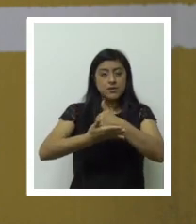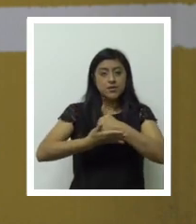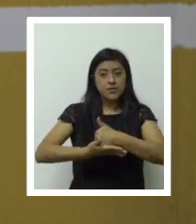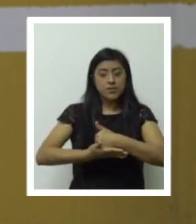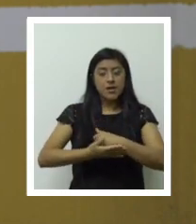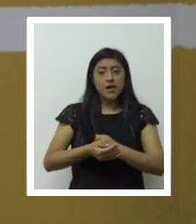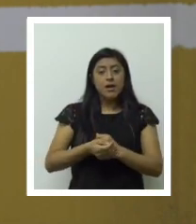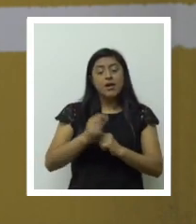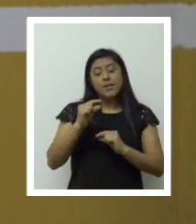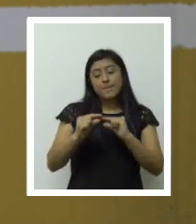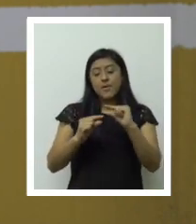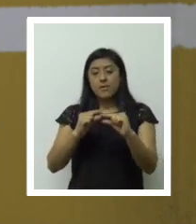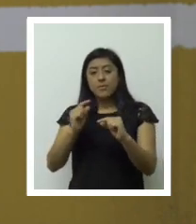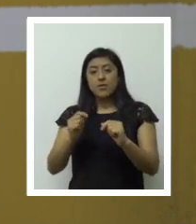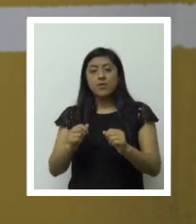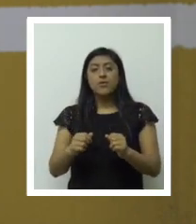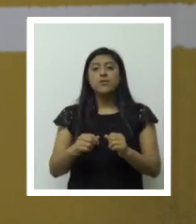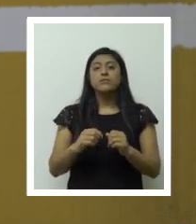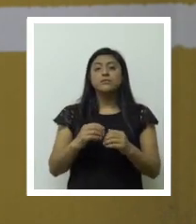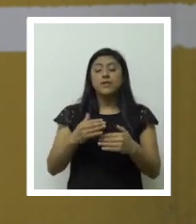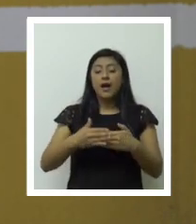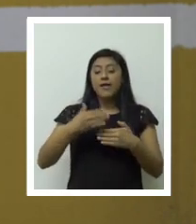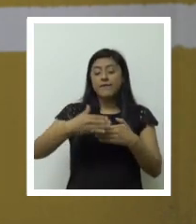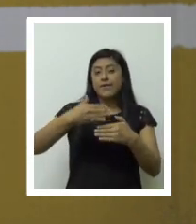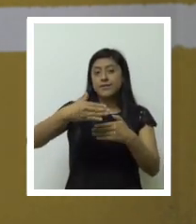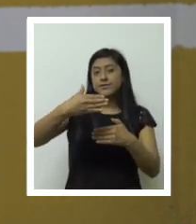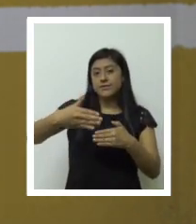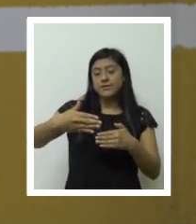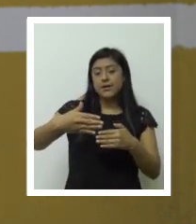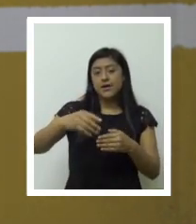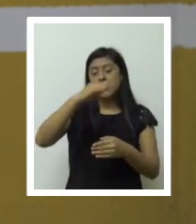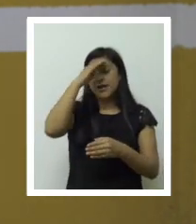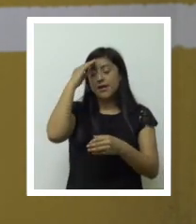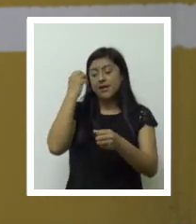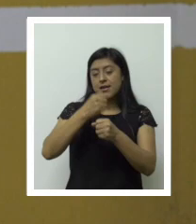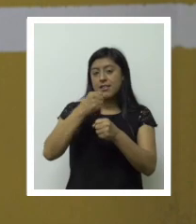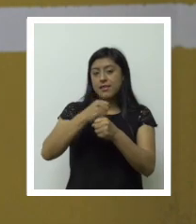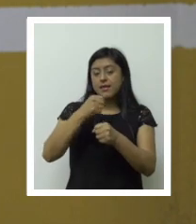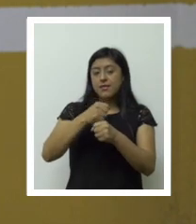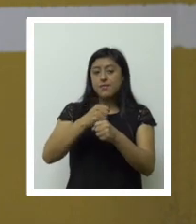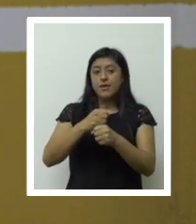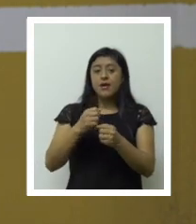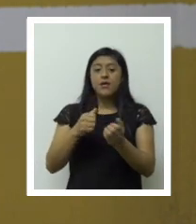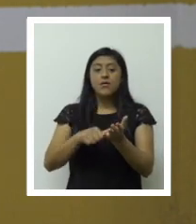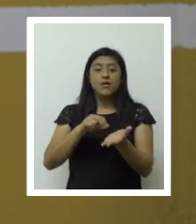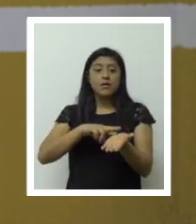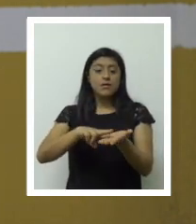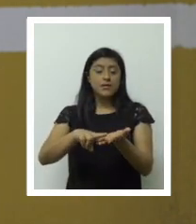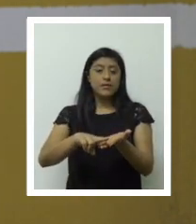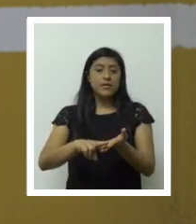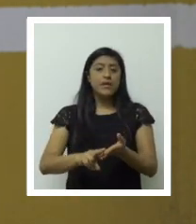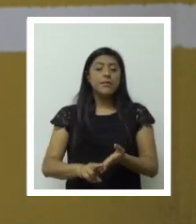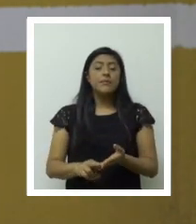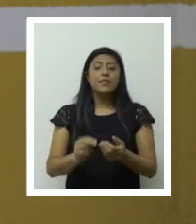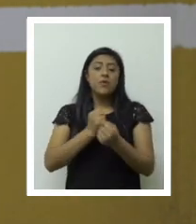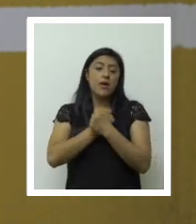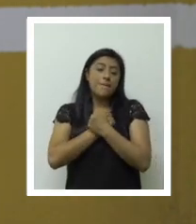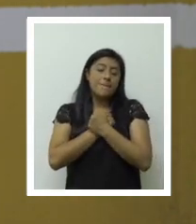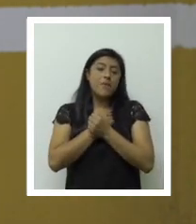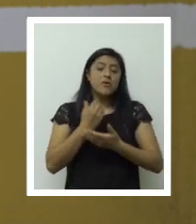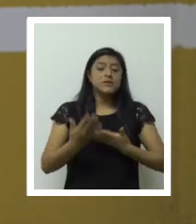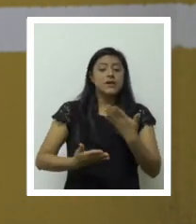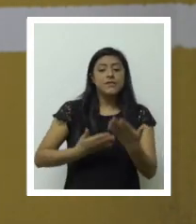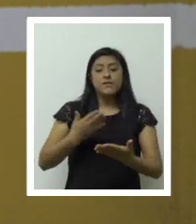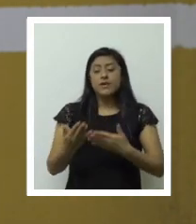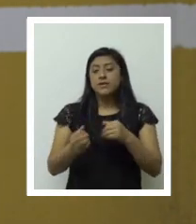poco a poco fuimos saliendo adelante y sacando adelante la institución, trabajando con amor, con ahínco, con transparencia,